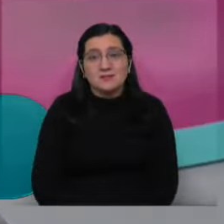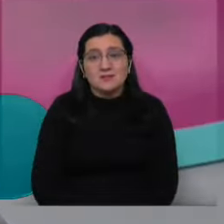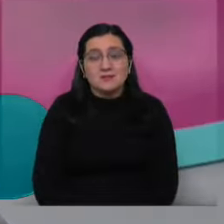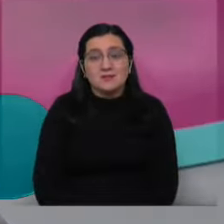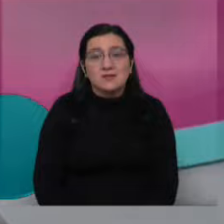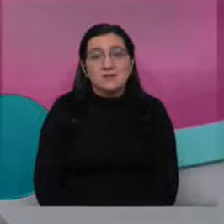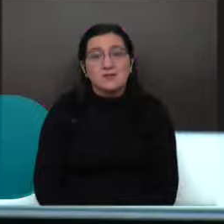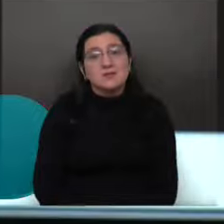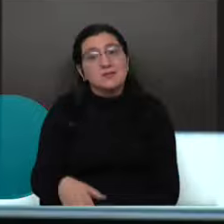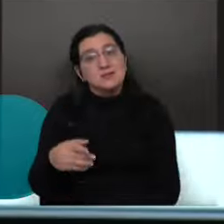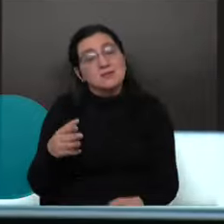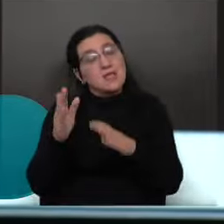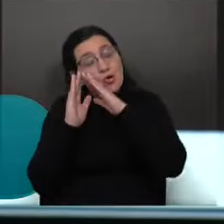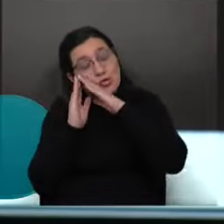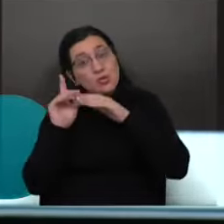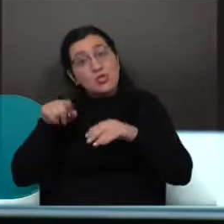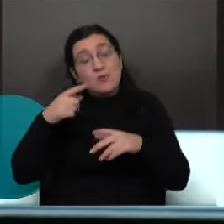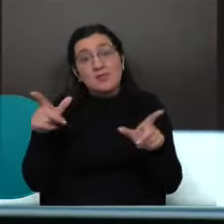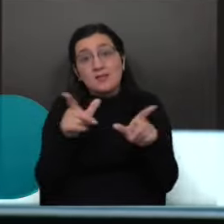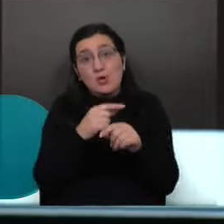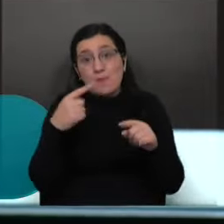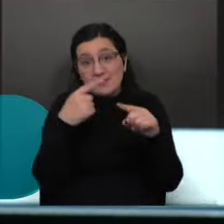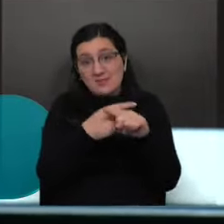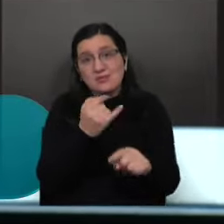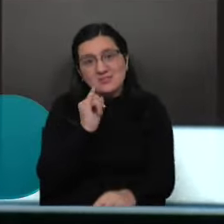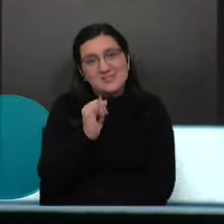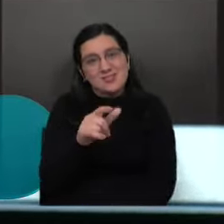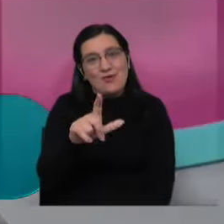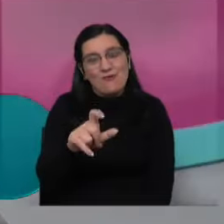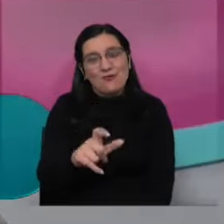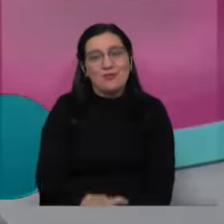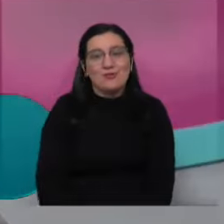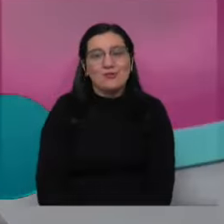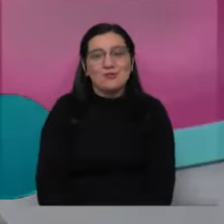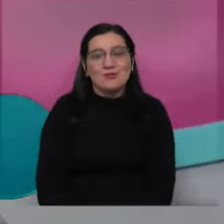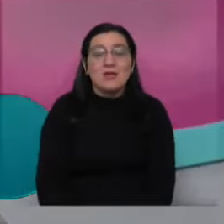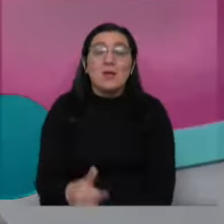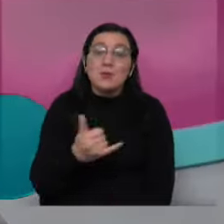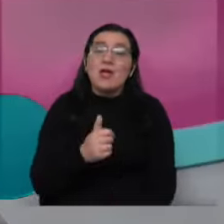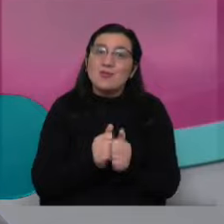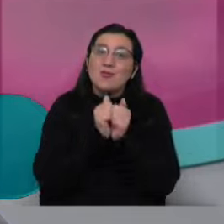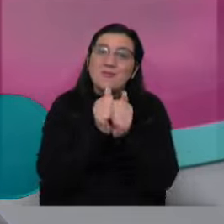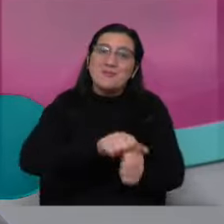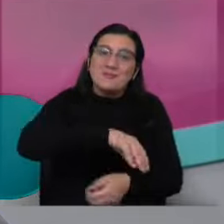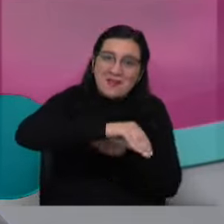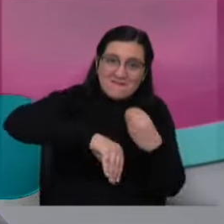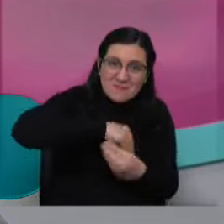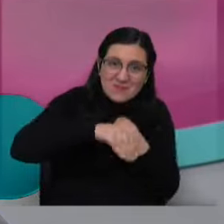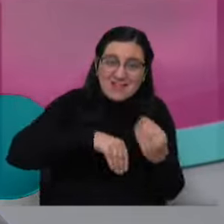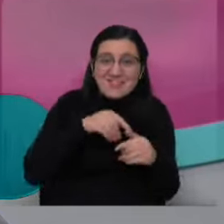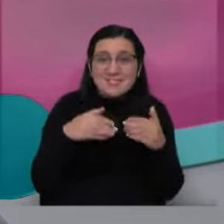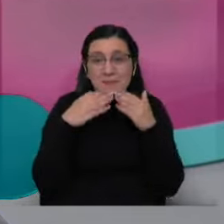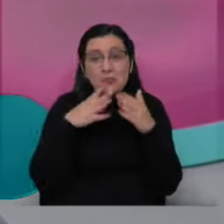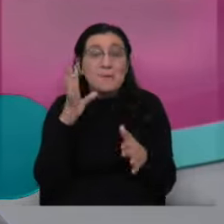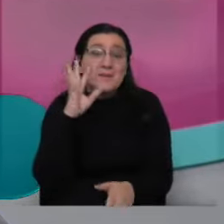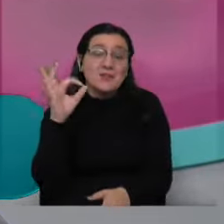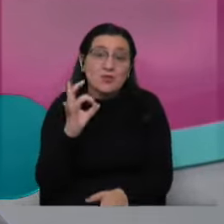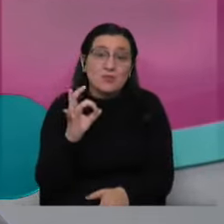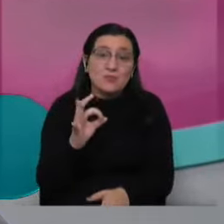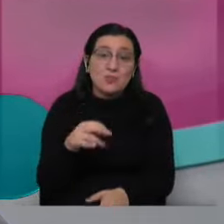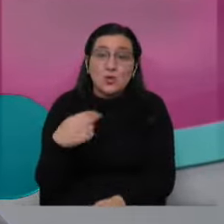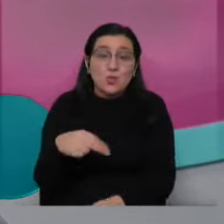termin el partido no si los criaste bien estaba mirando el partido de Uruguay pero digo hay un acompañamiento familiar ahí y ese tipo de preguntas perdón pero no se